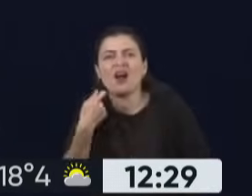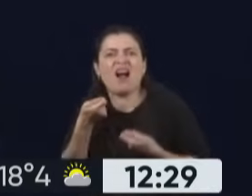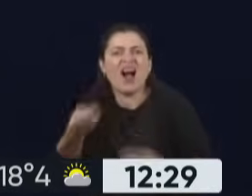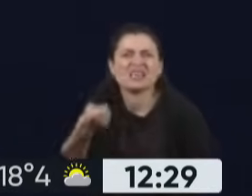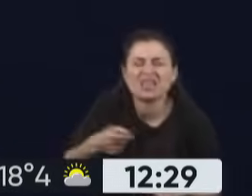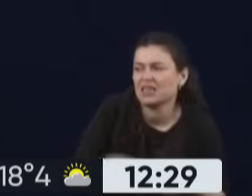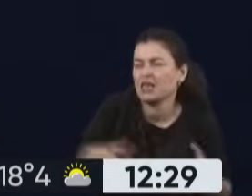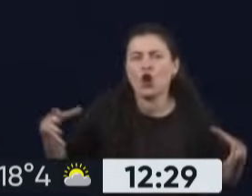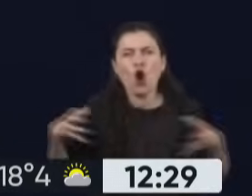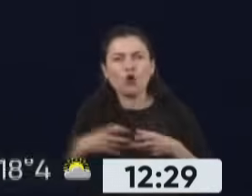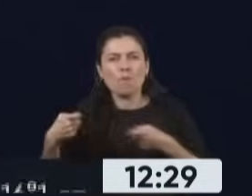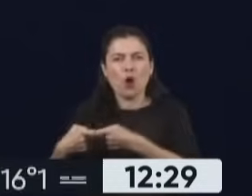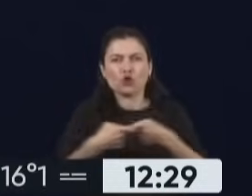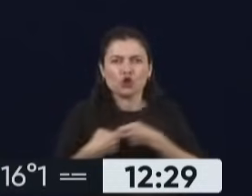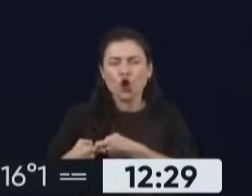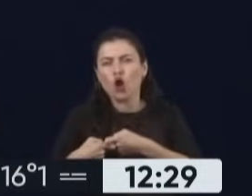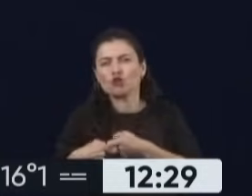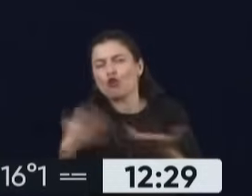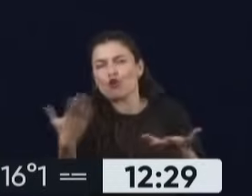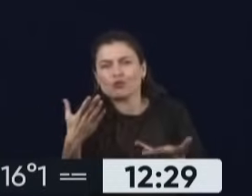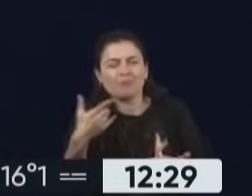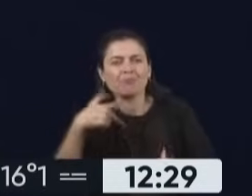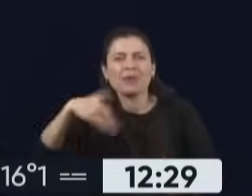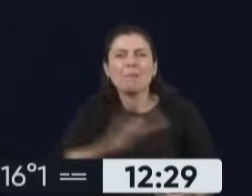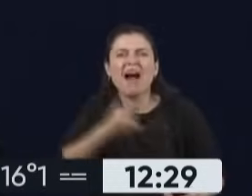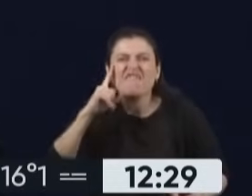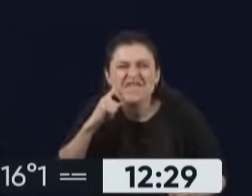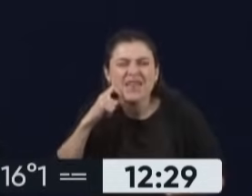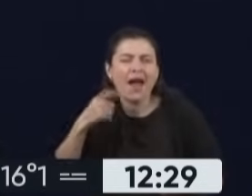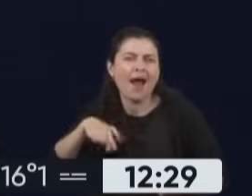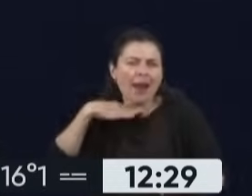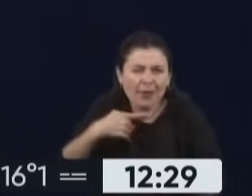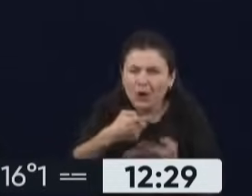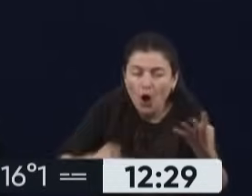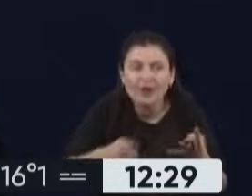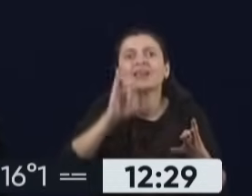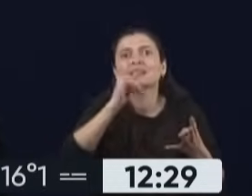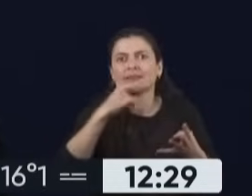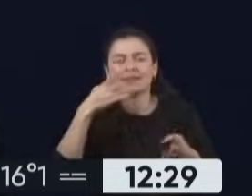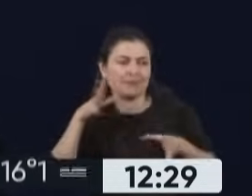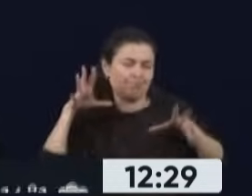criminal, etcétera. Estamos hablando de eso. Imagínense que el Gafi incluye ahí también